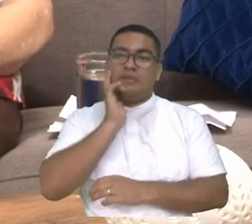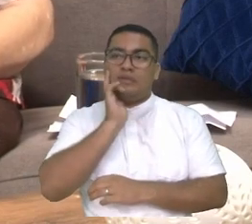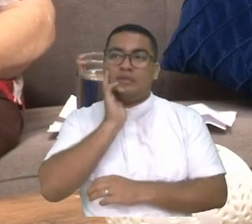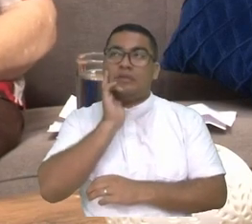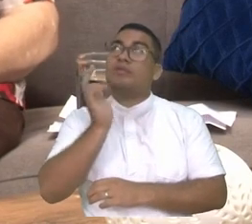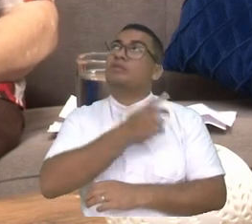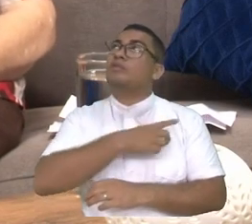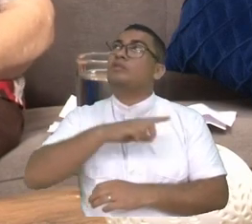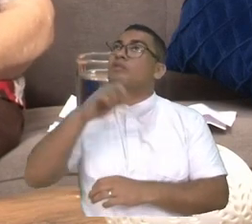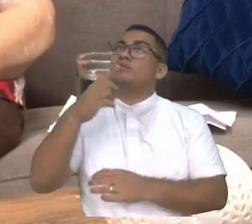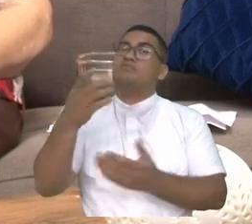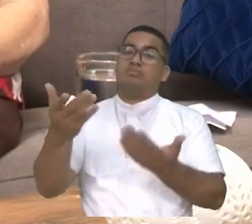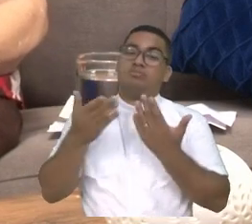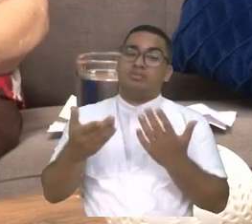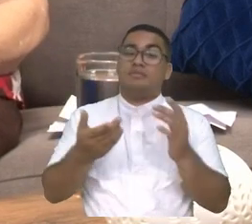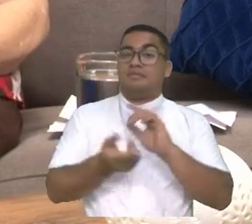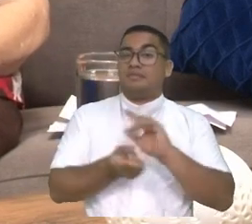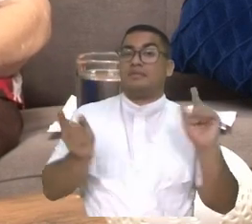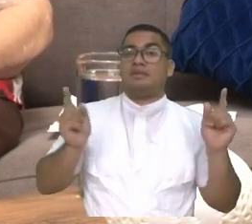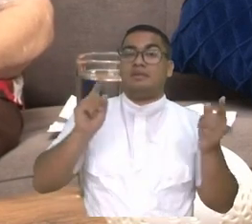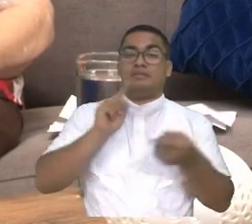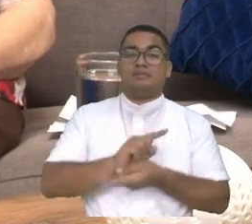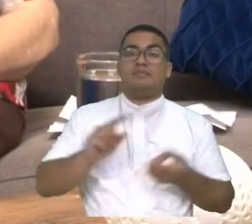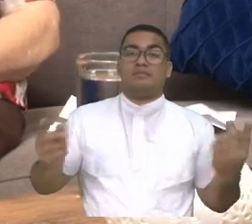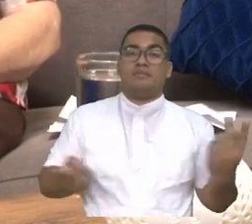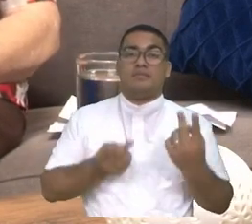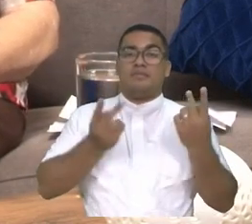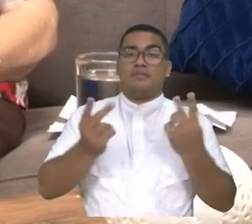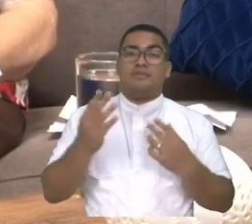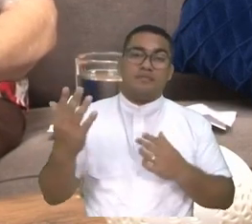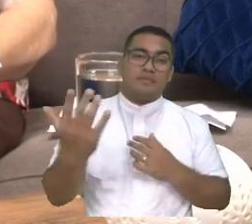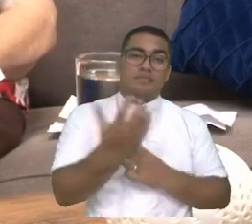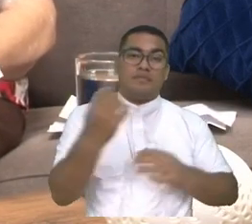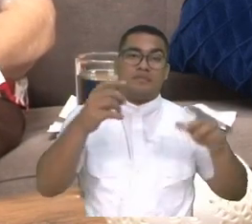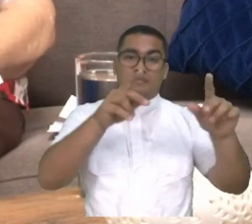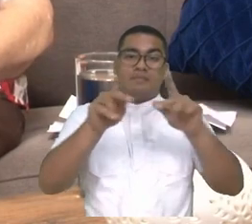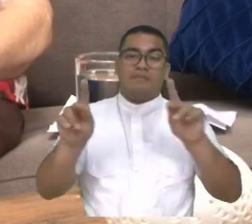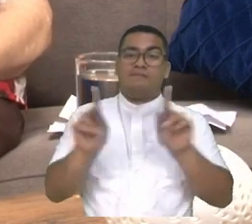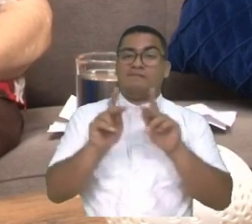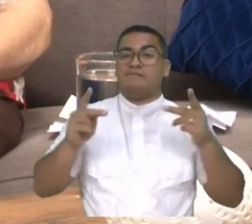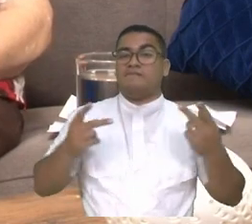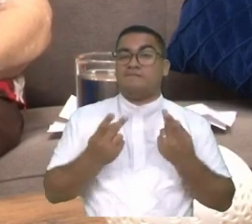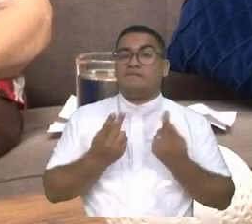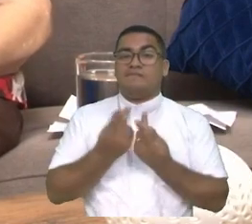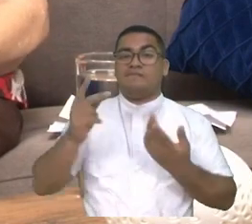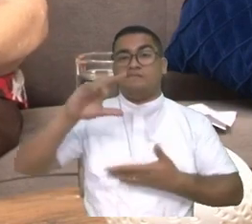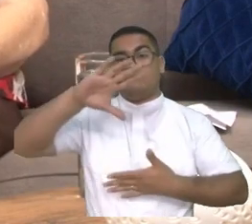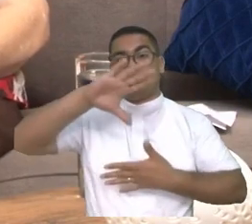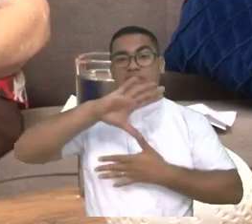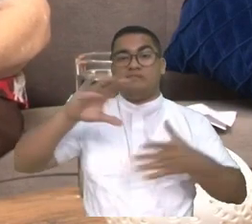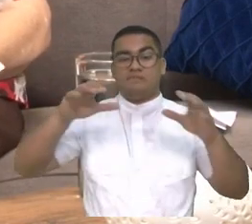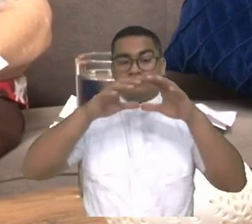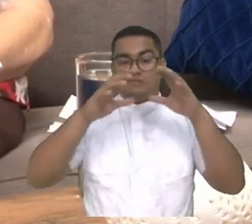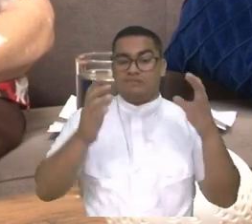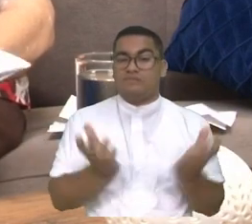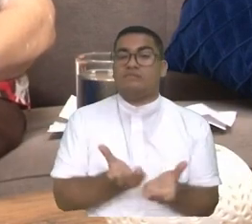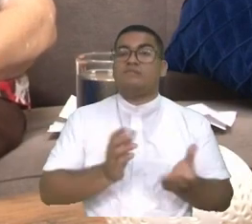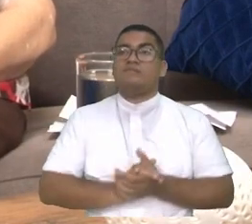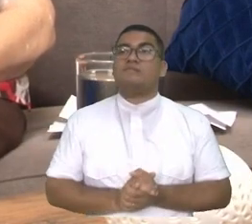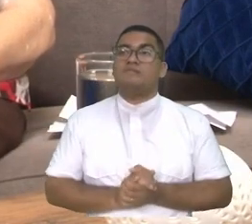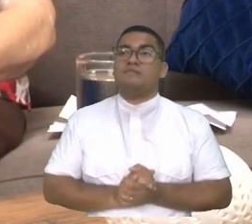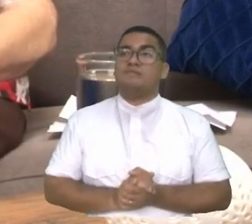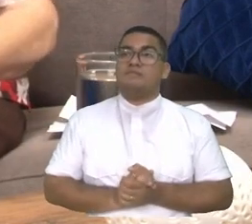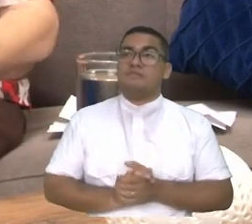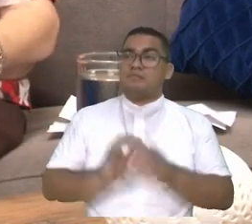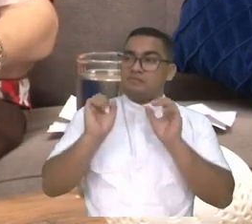superior para cambiar la vida de todos los pobladores de América y del mundo entero. Si